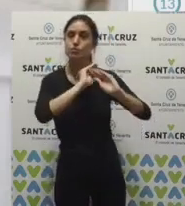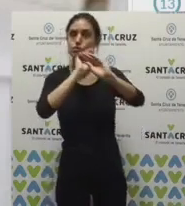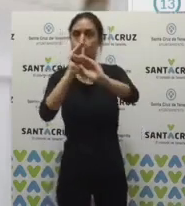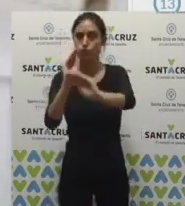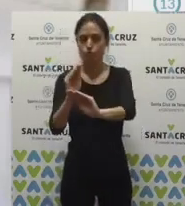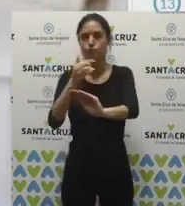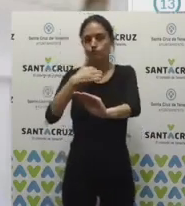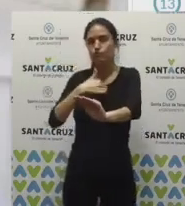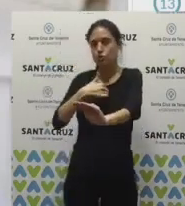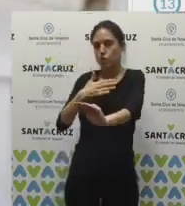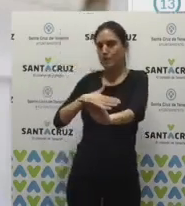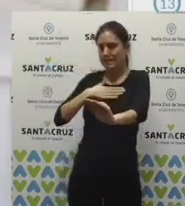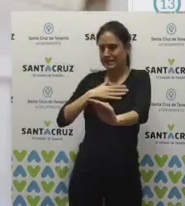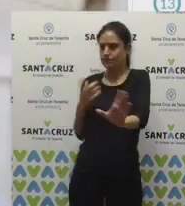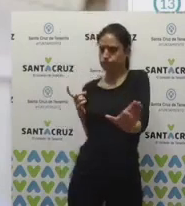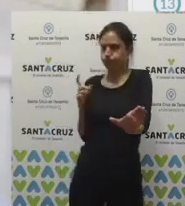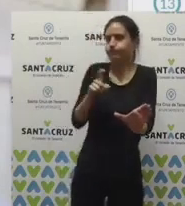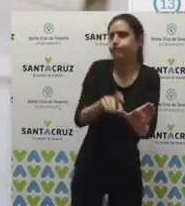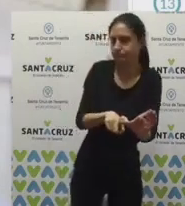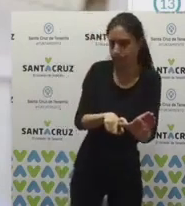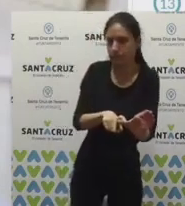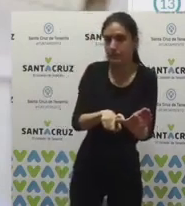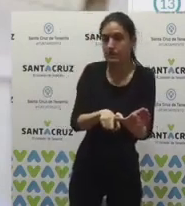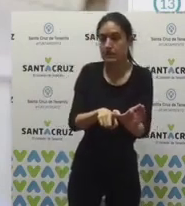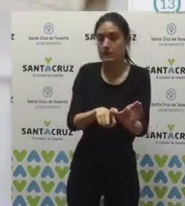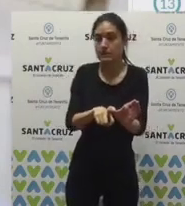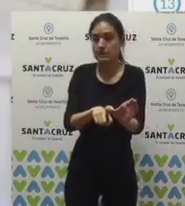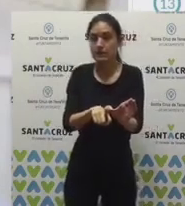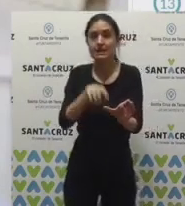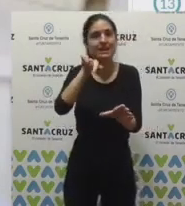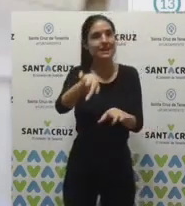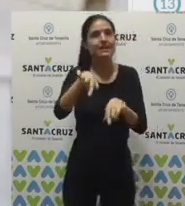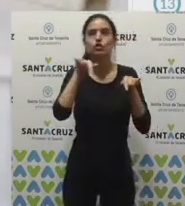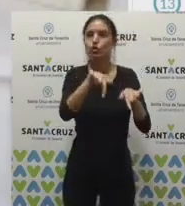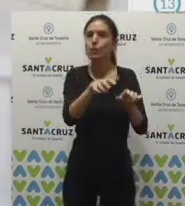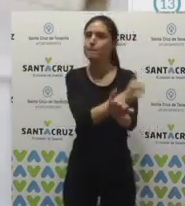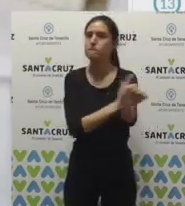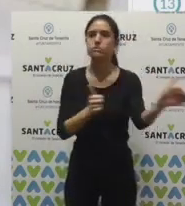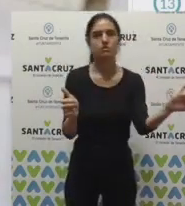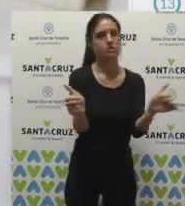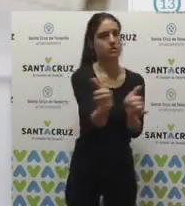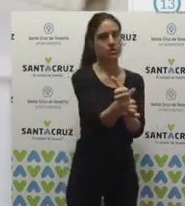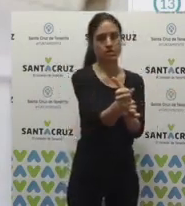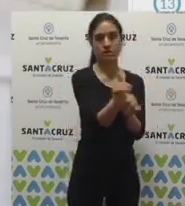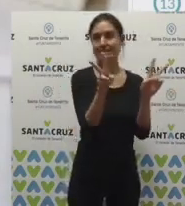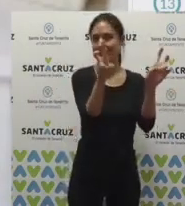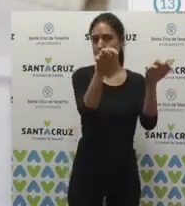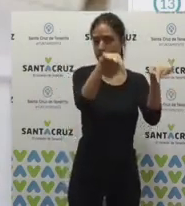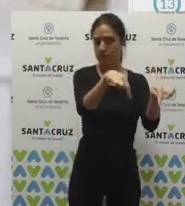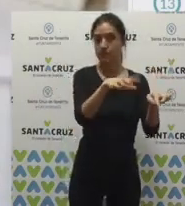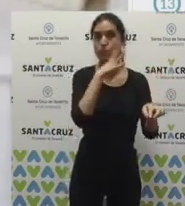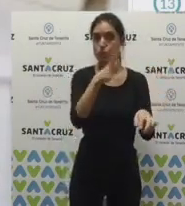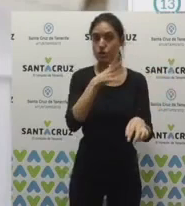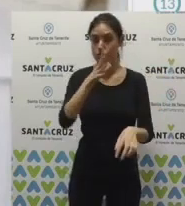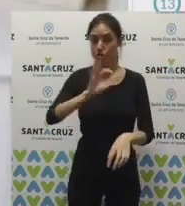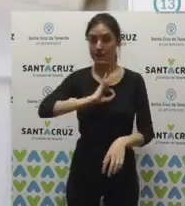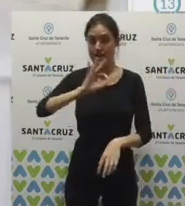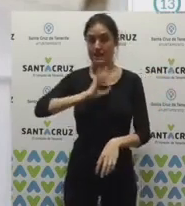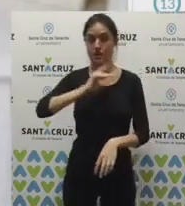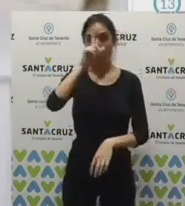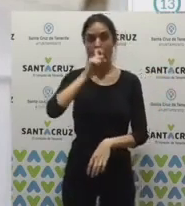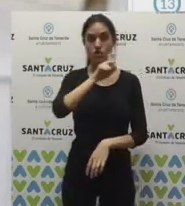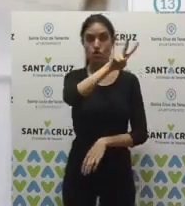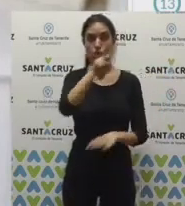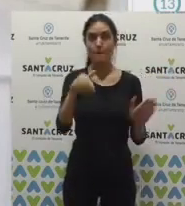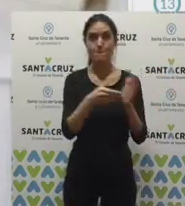enorme placer de formar parte que era una prioridad absoluta por lo tanto en enero de 2016 sólo